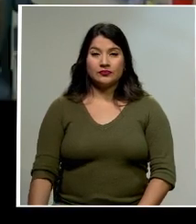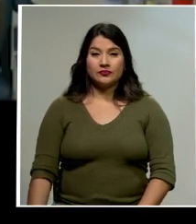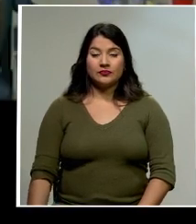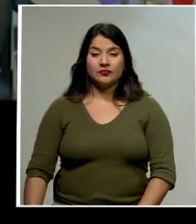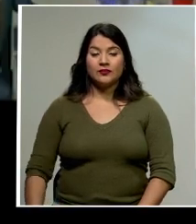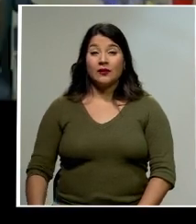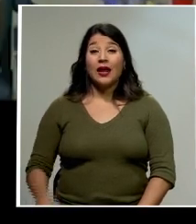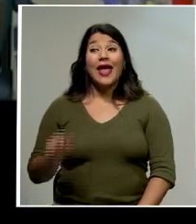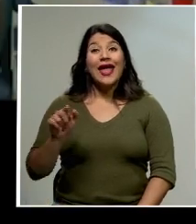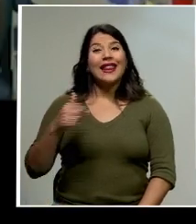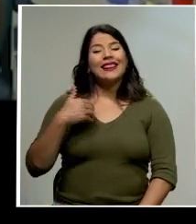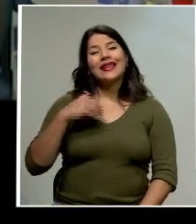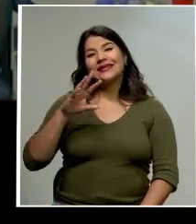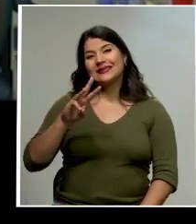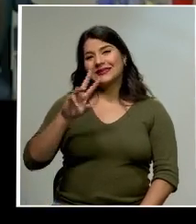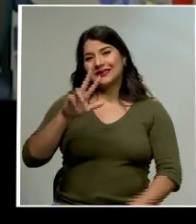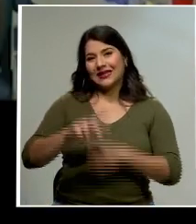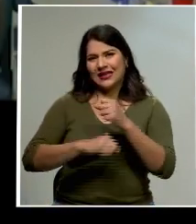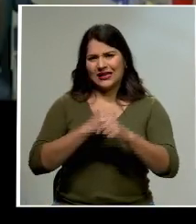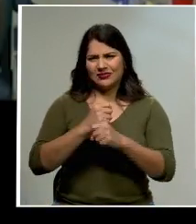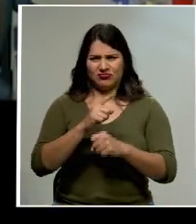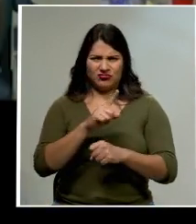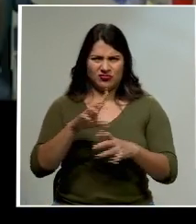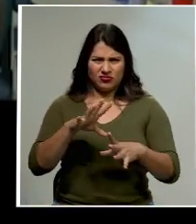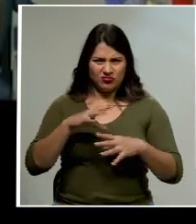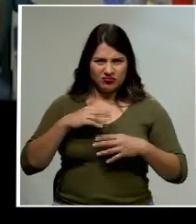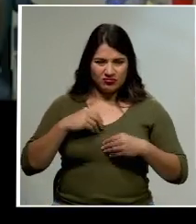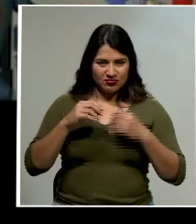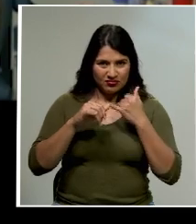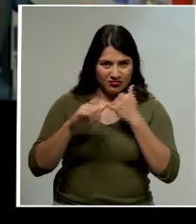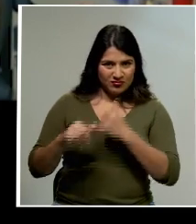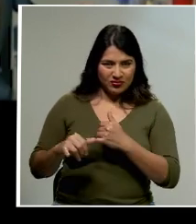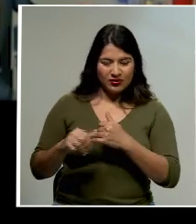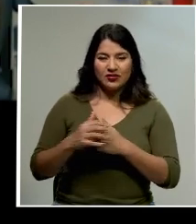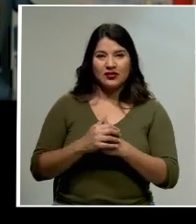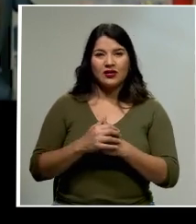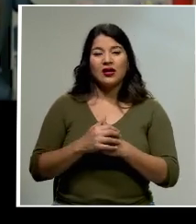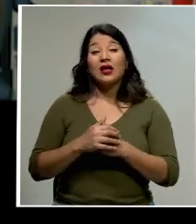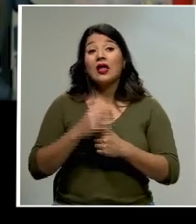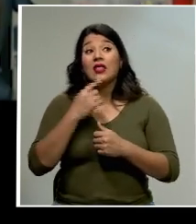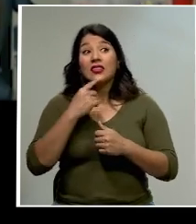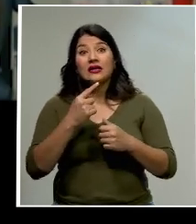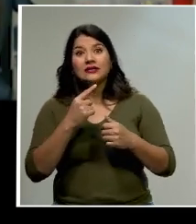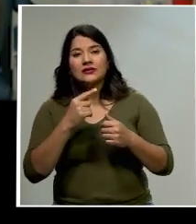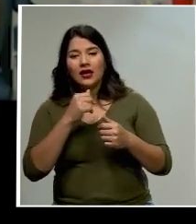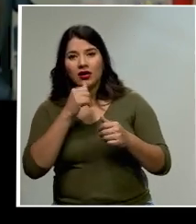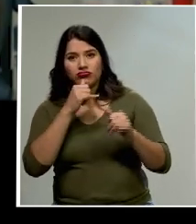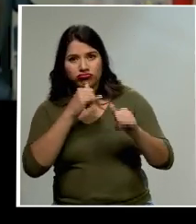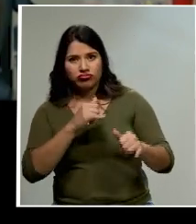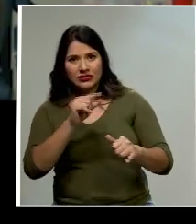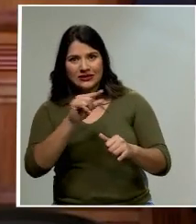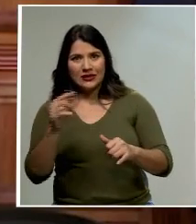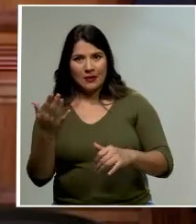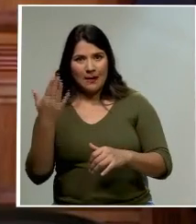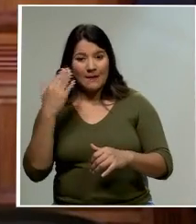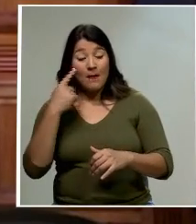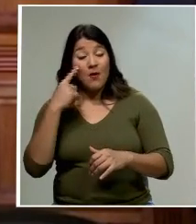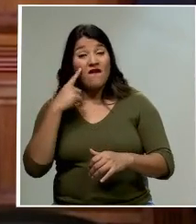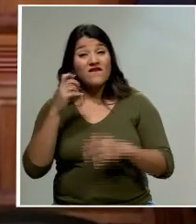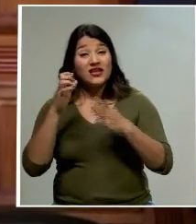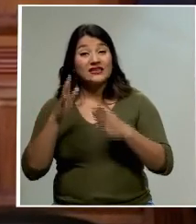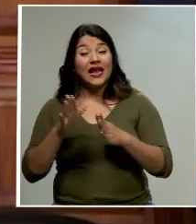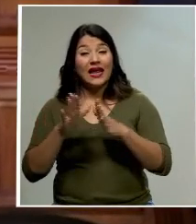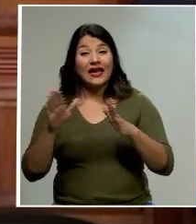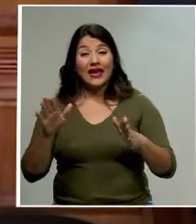Cuomo, de 63 años, ha negado las acusaciones de acoso sexual, descritas en un informe publicado la semana pasada por la Fiscalía